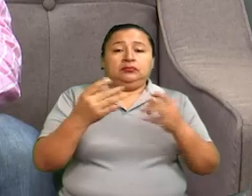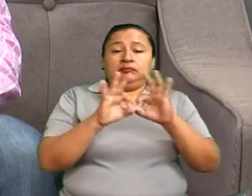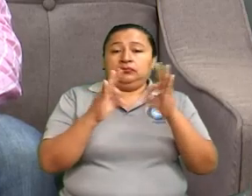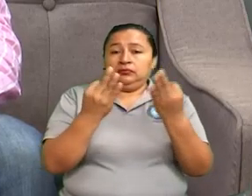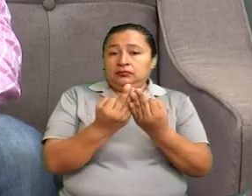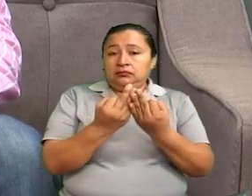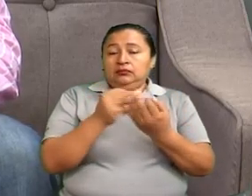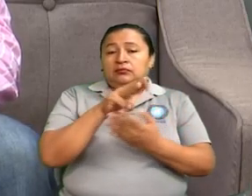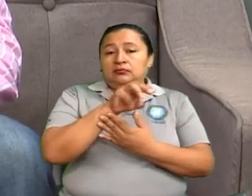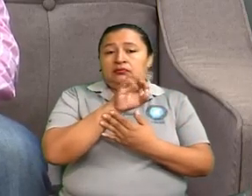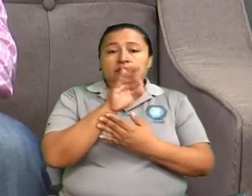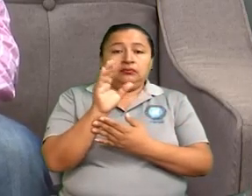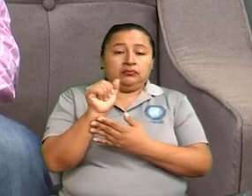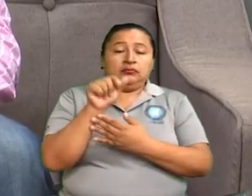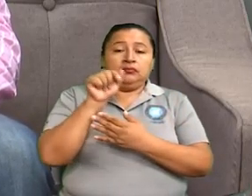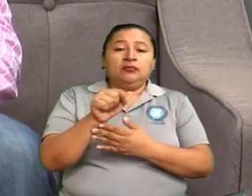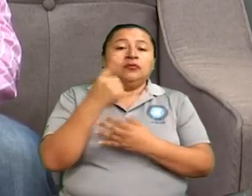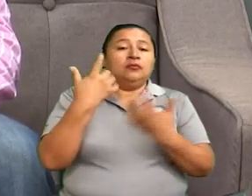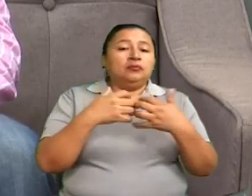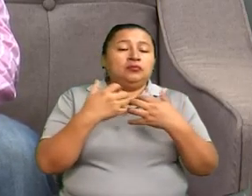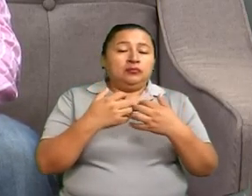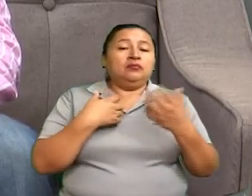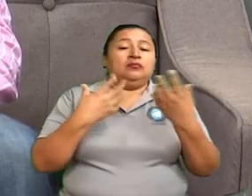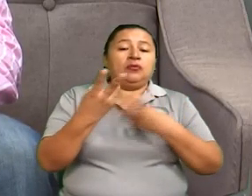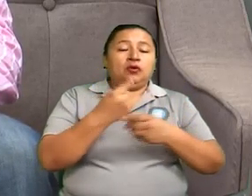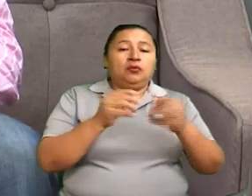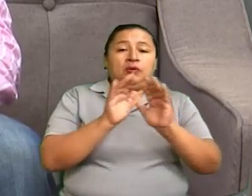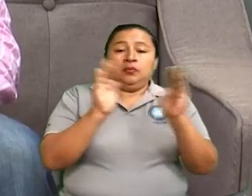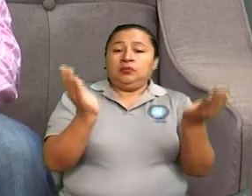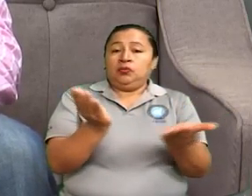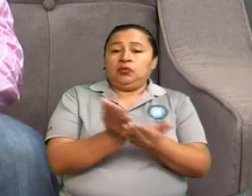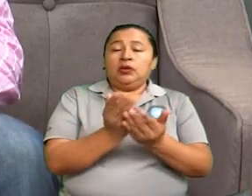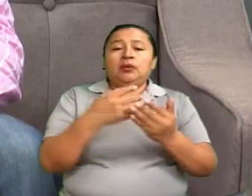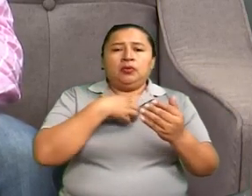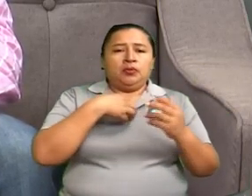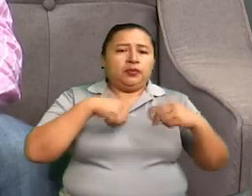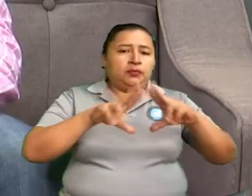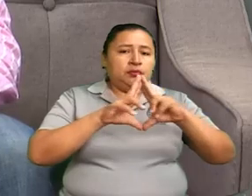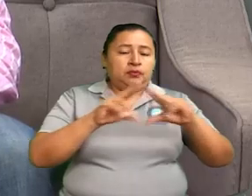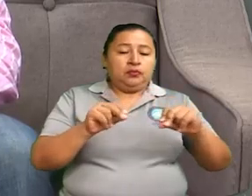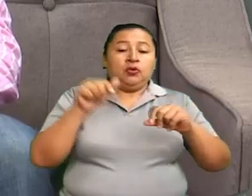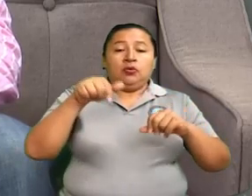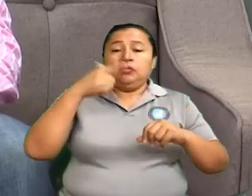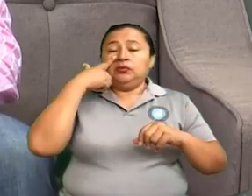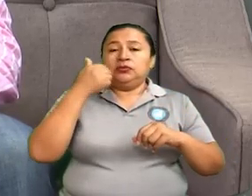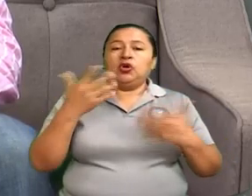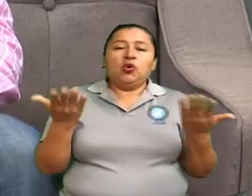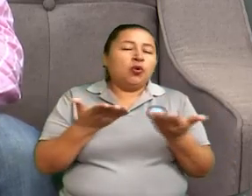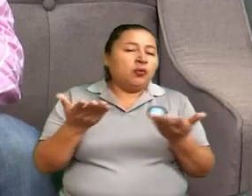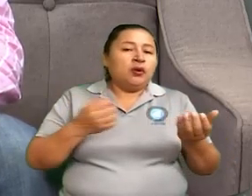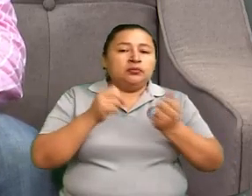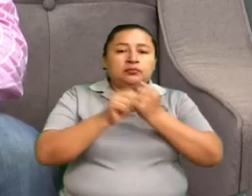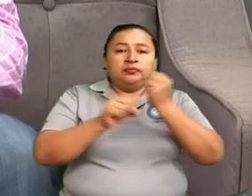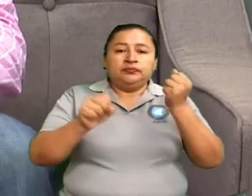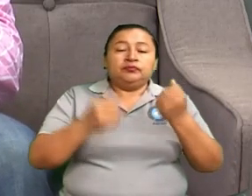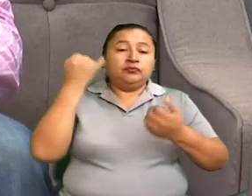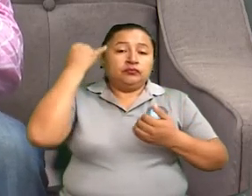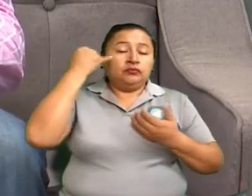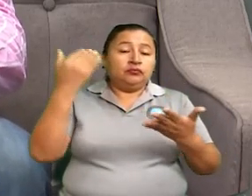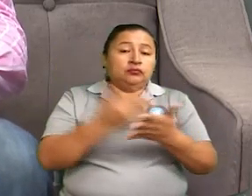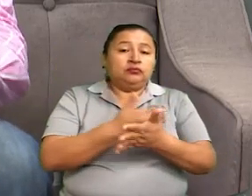precisamente a uno de los motores de la economía mundial y de la economía nicaragüense. Hoy estaremos conociendo la promoción hacia el emprendimiento